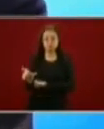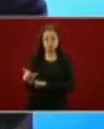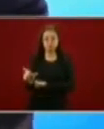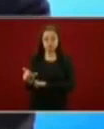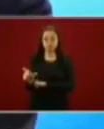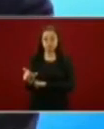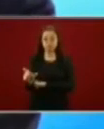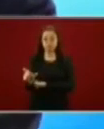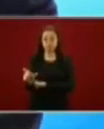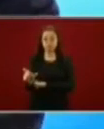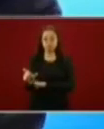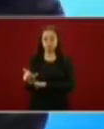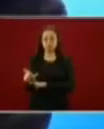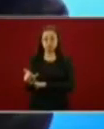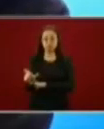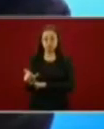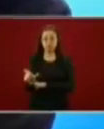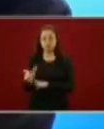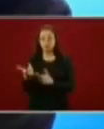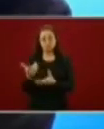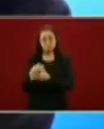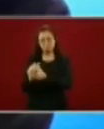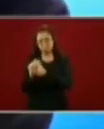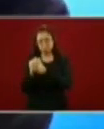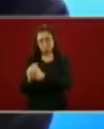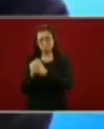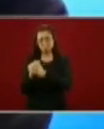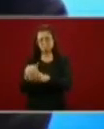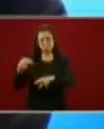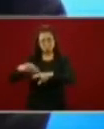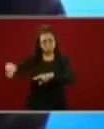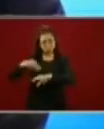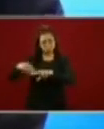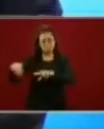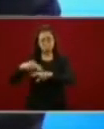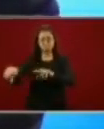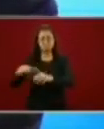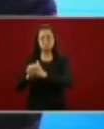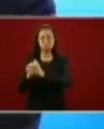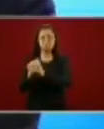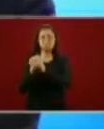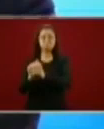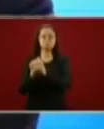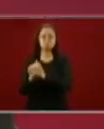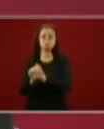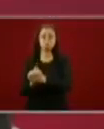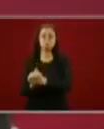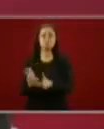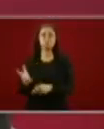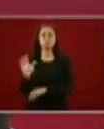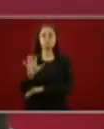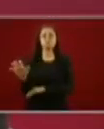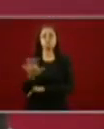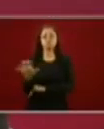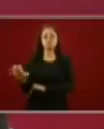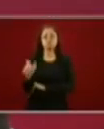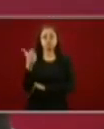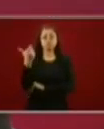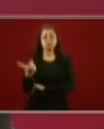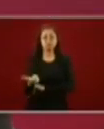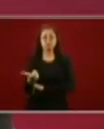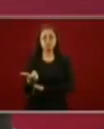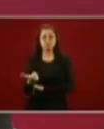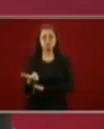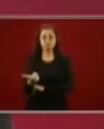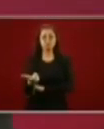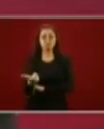amanecer sin llantas. Bueno, te voy a decir que por mi casa es una pensión de 1,000 pesos al mes. Imagínate. En una de esas. No, pues imagínate. Parece muy ilógico lo que estás